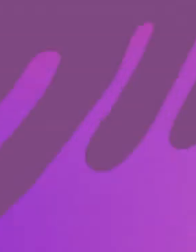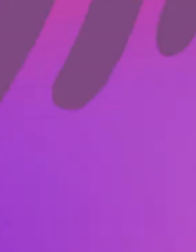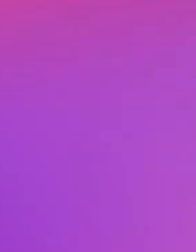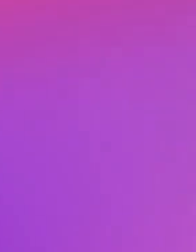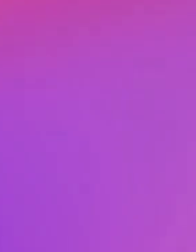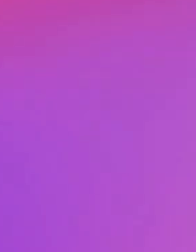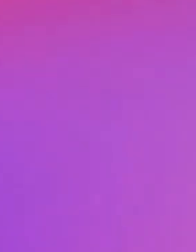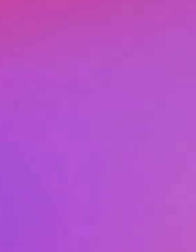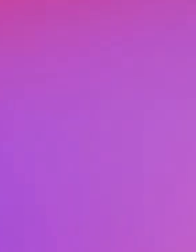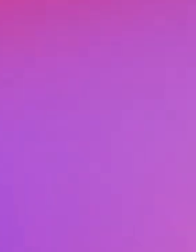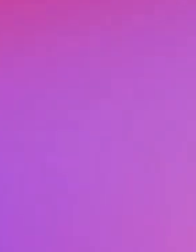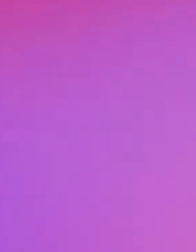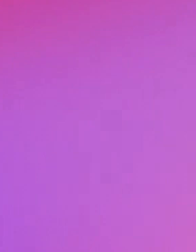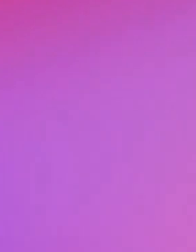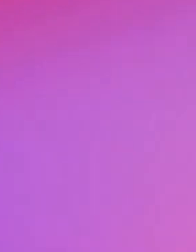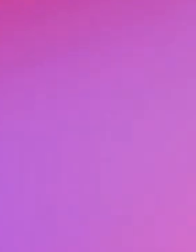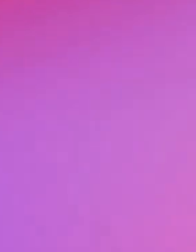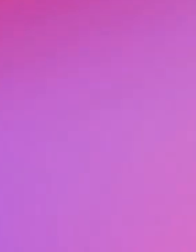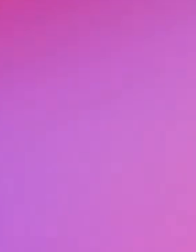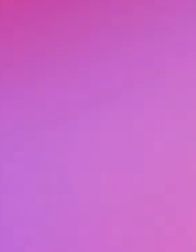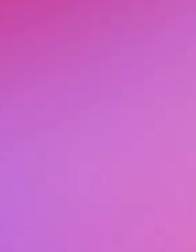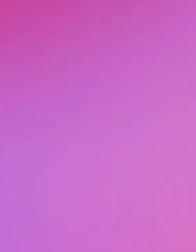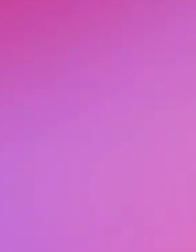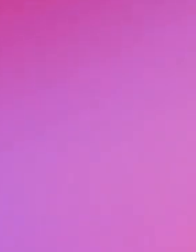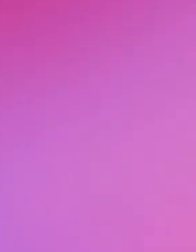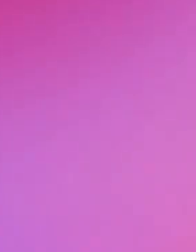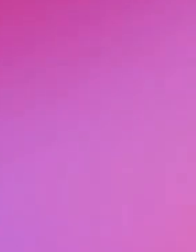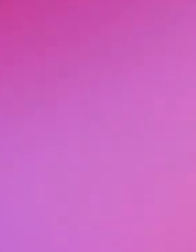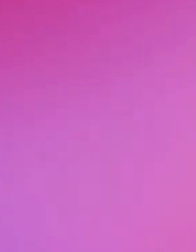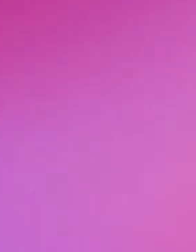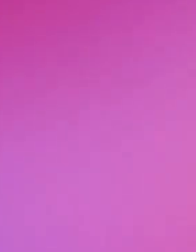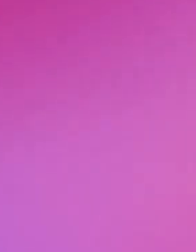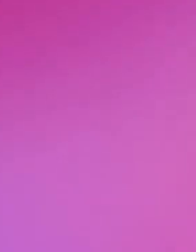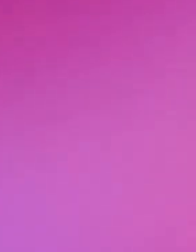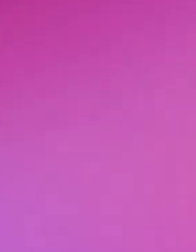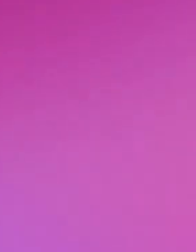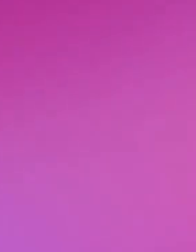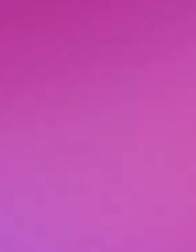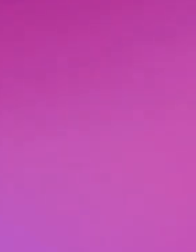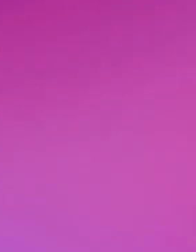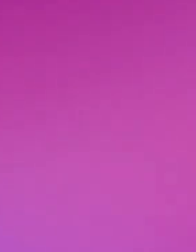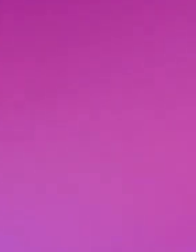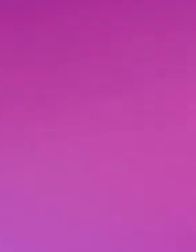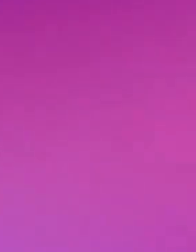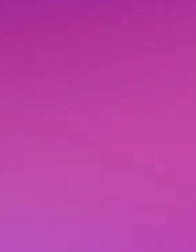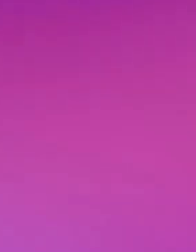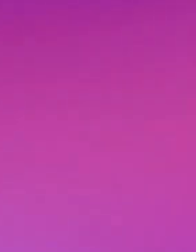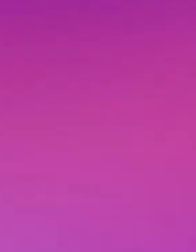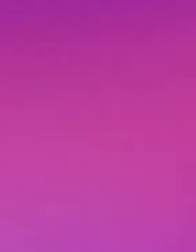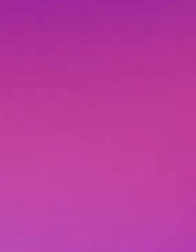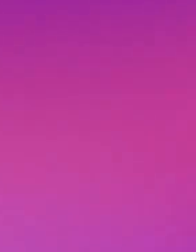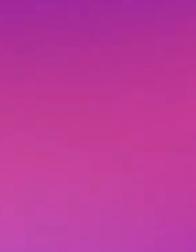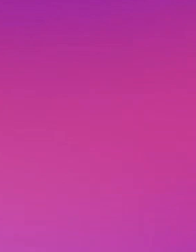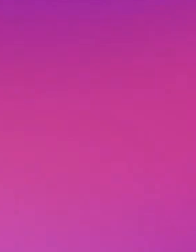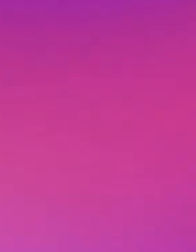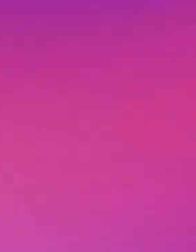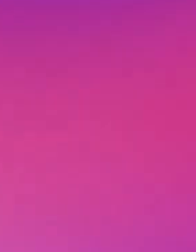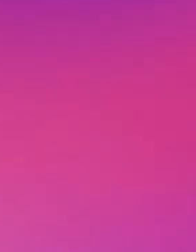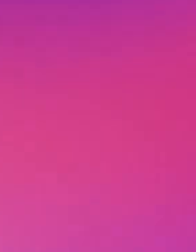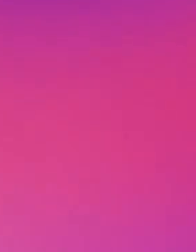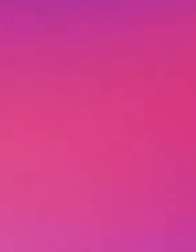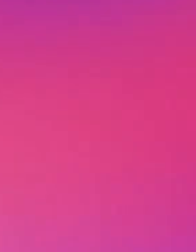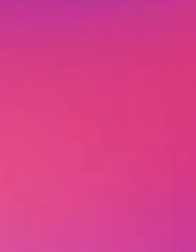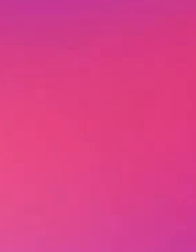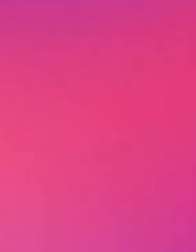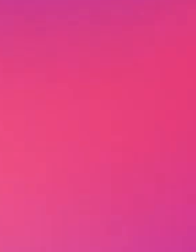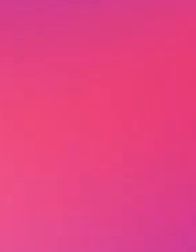Si tienes dudas o necesitas ayuda, llama al Centro de Apoyo Pedagógico a Distancia. El número de teléfono para secundaria